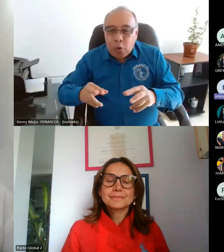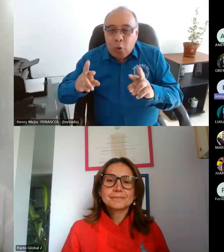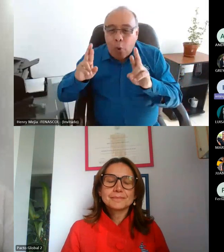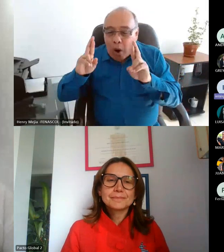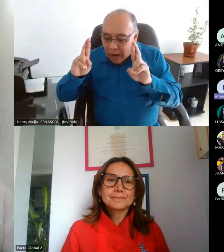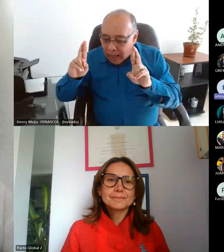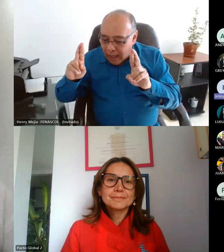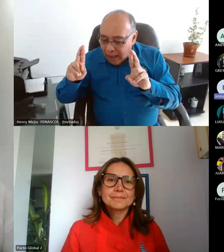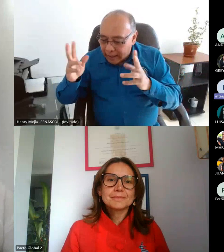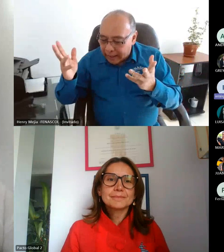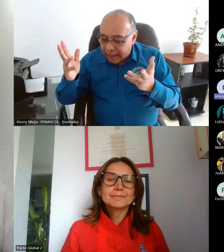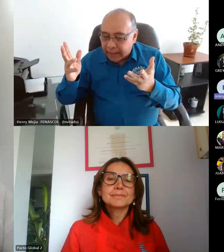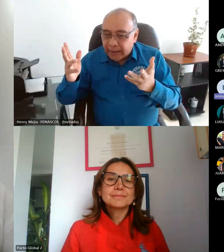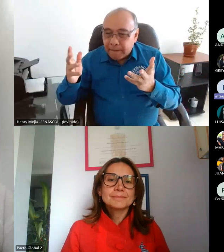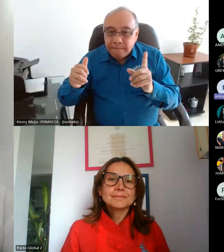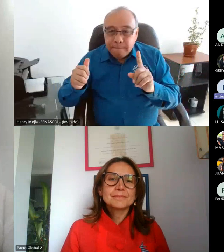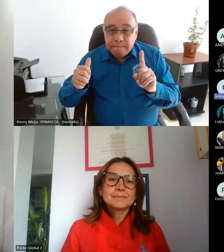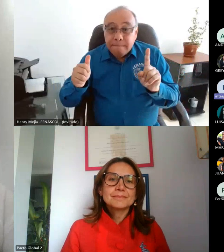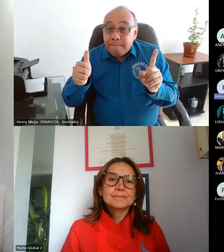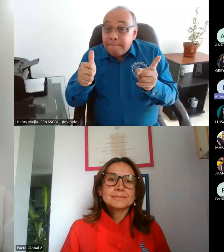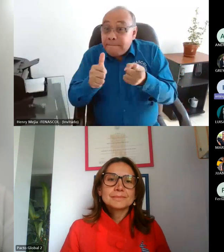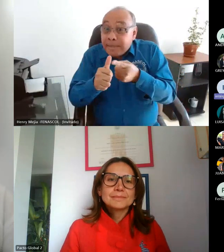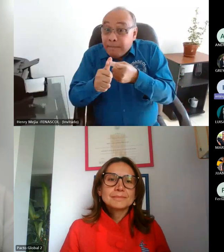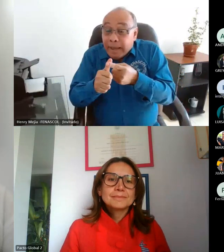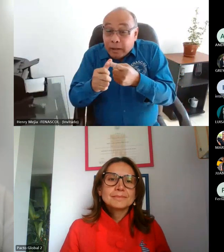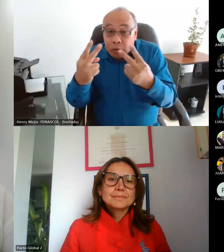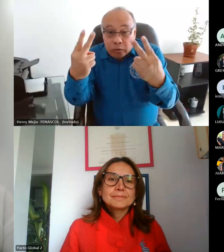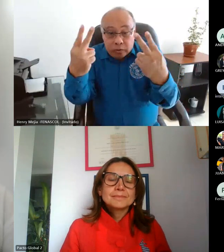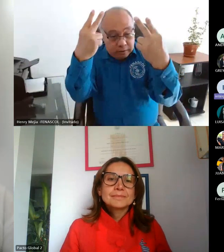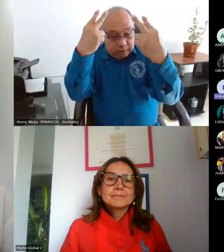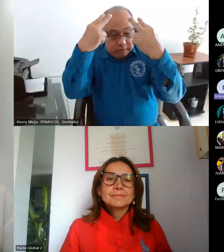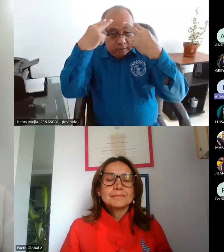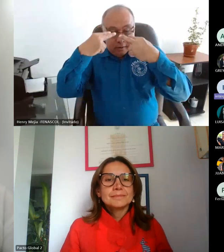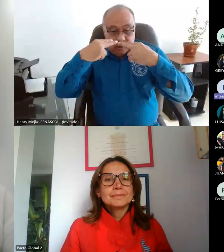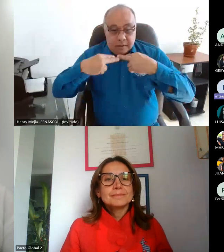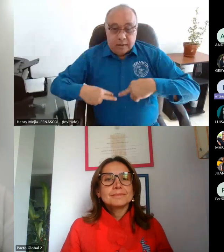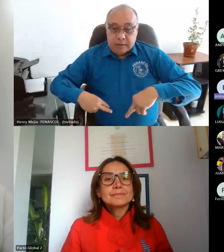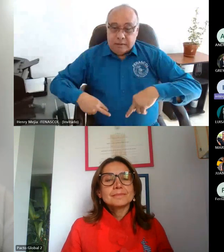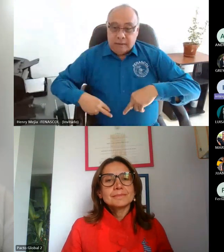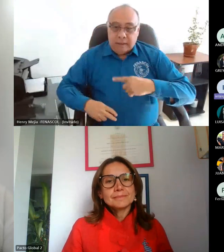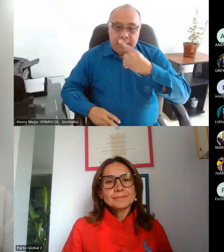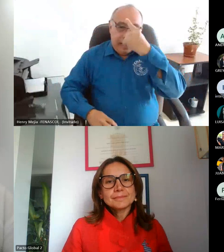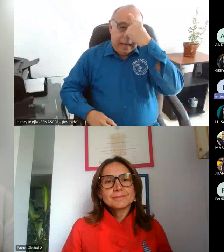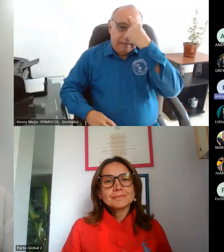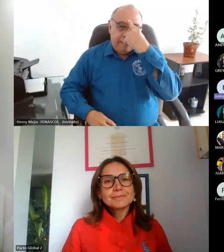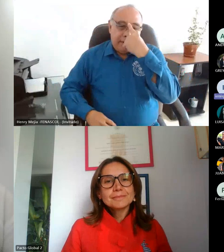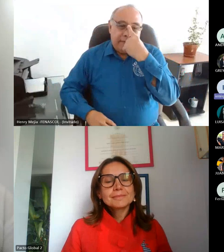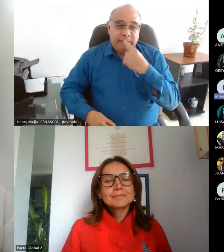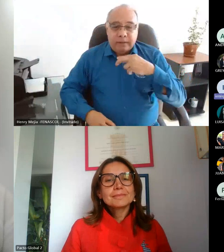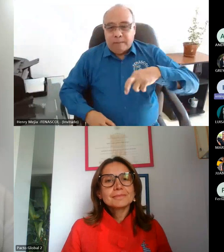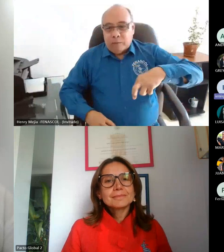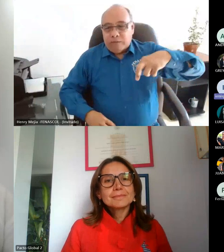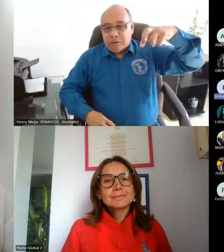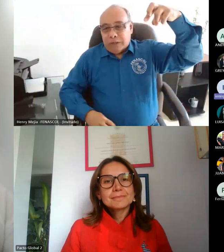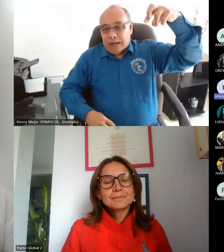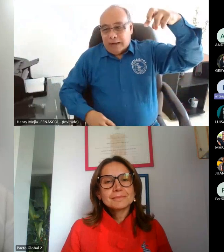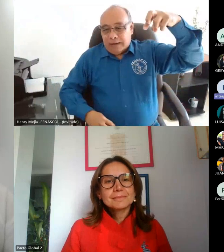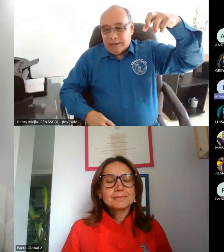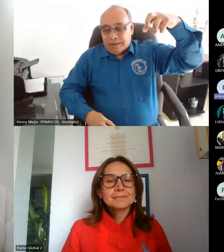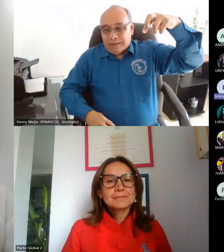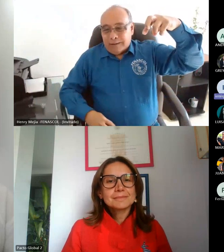todas las empresas Ojalá inicialmente en esa primera